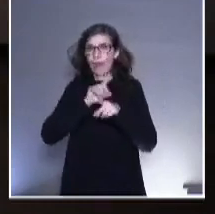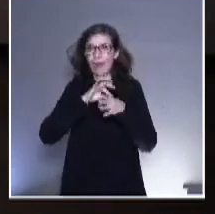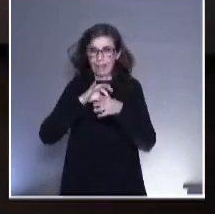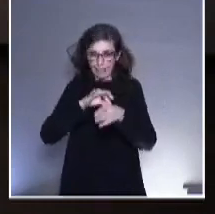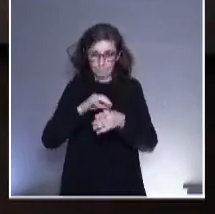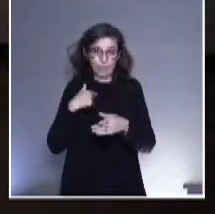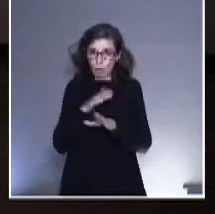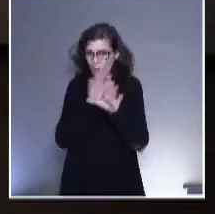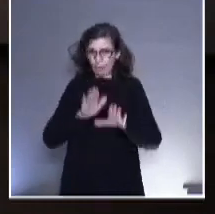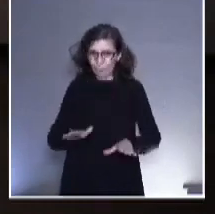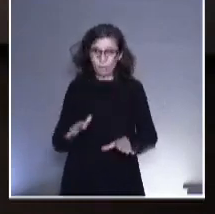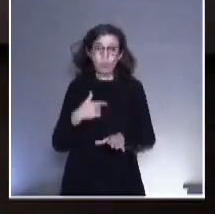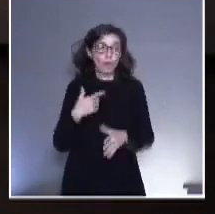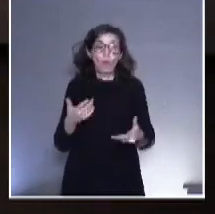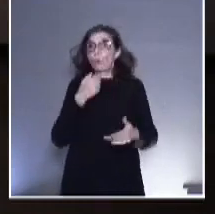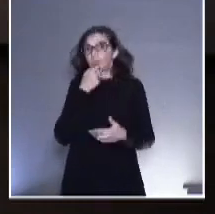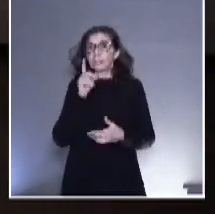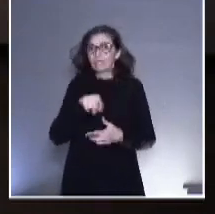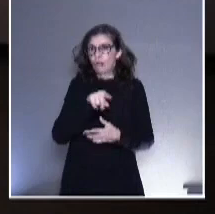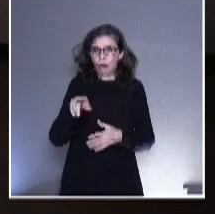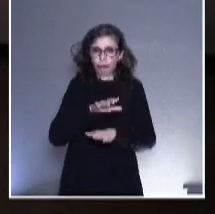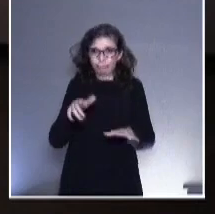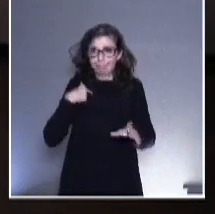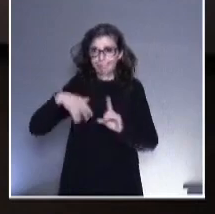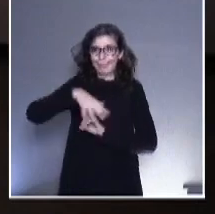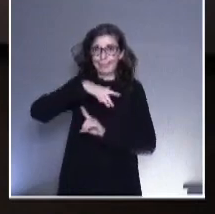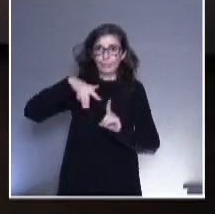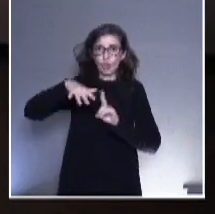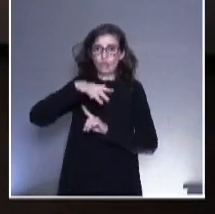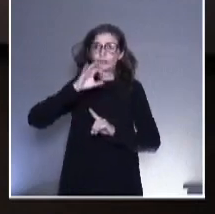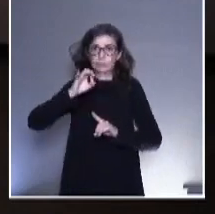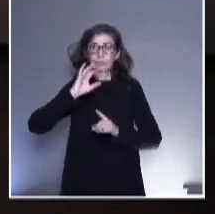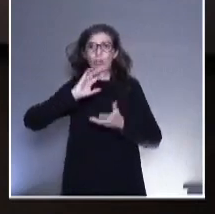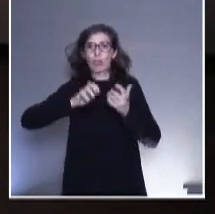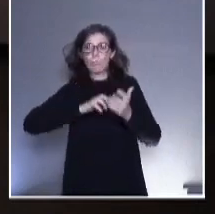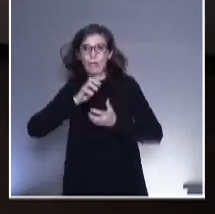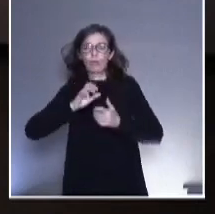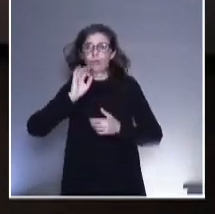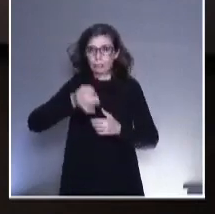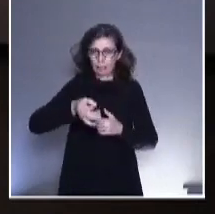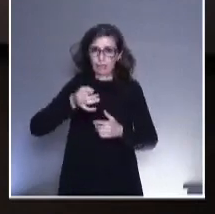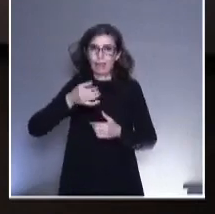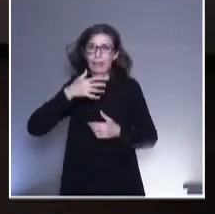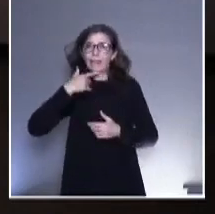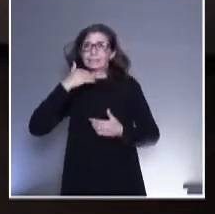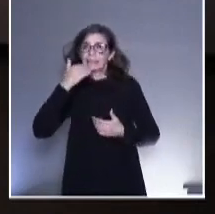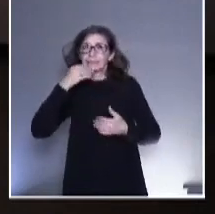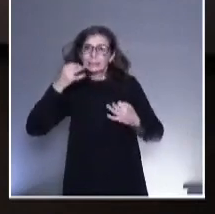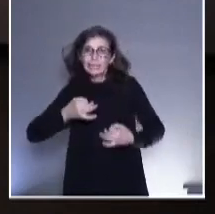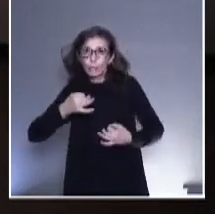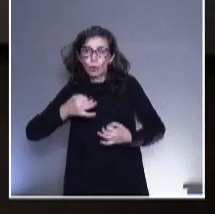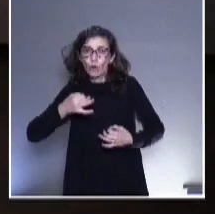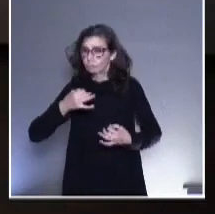Afirmación indiscutible, nos guste o no, nuestro entorno es complejo y es incierto. Pero hay una buena